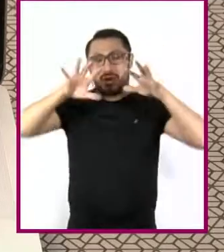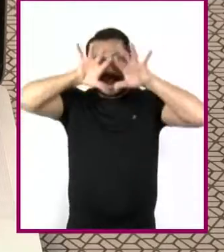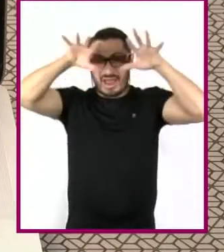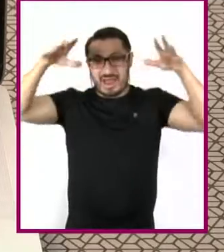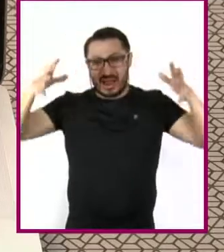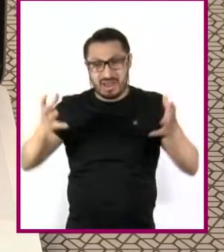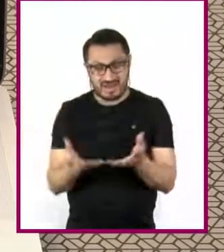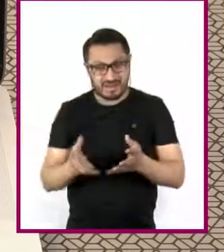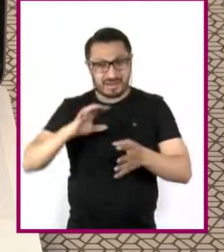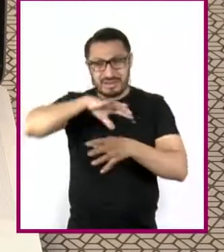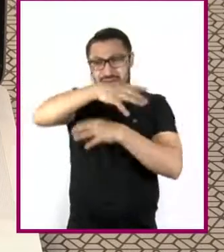de fenómenos atmosféricos.